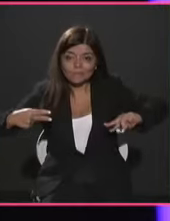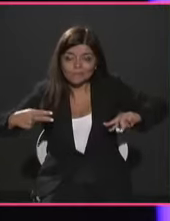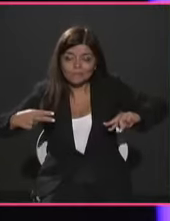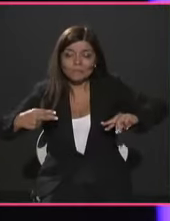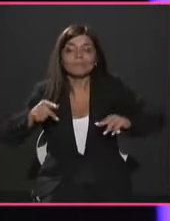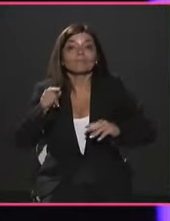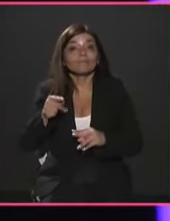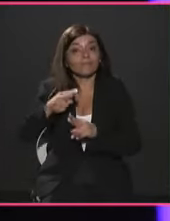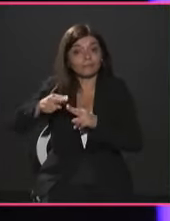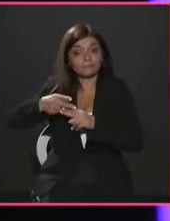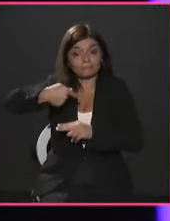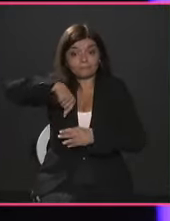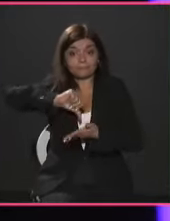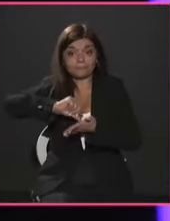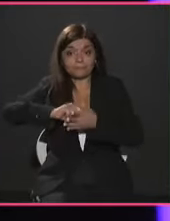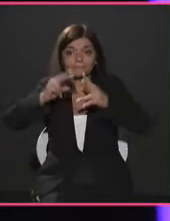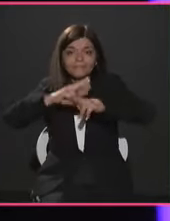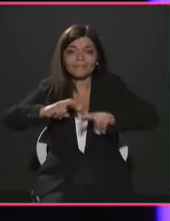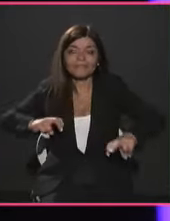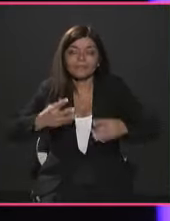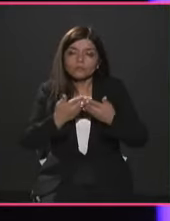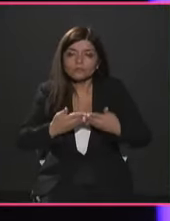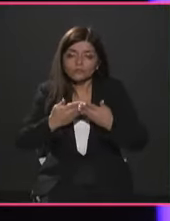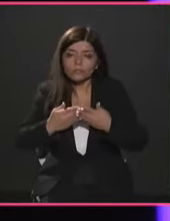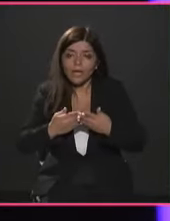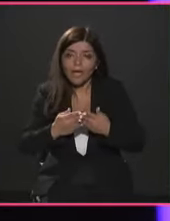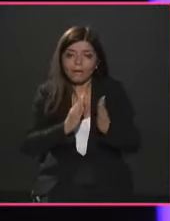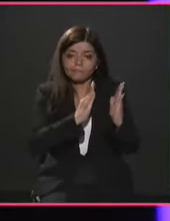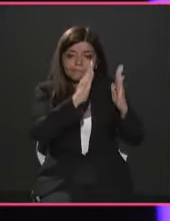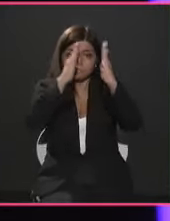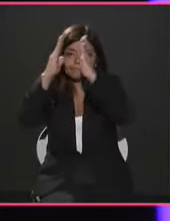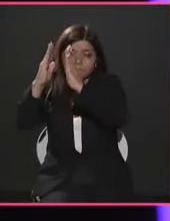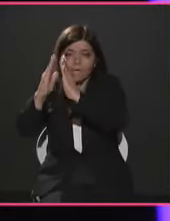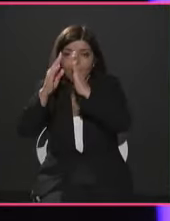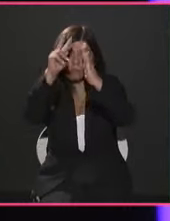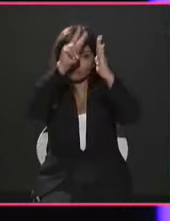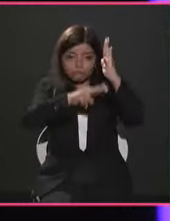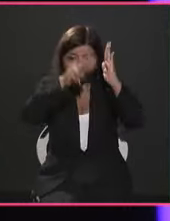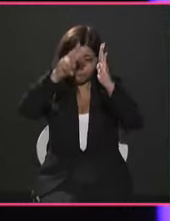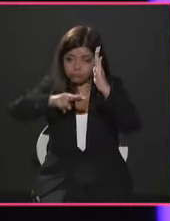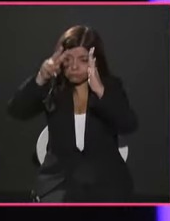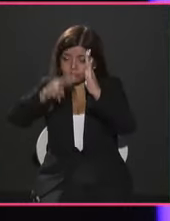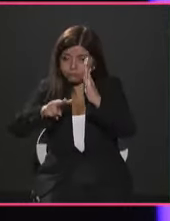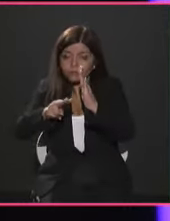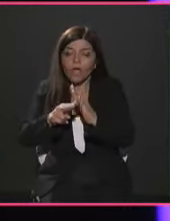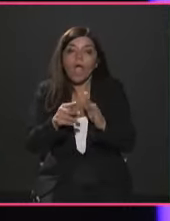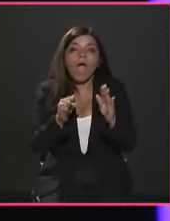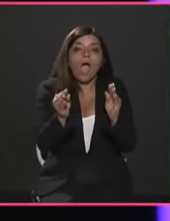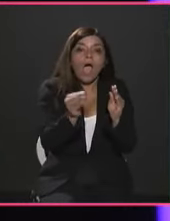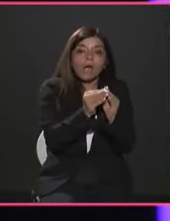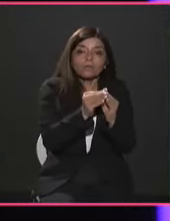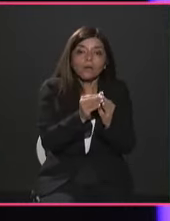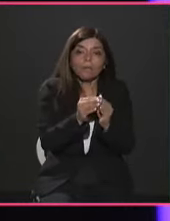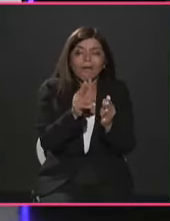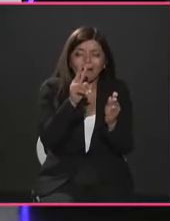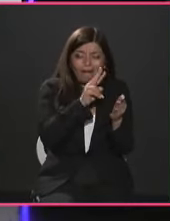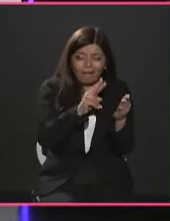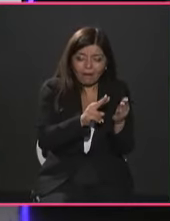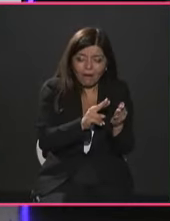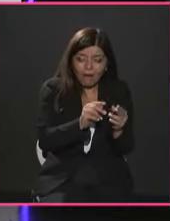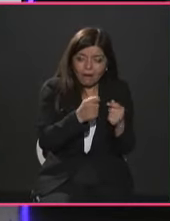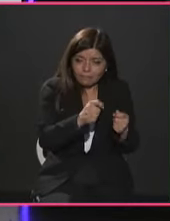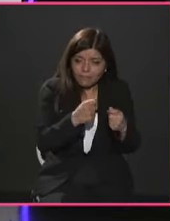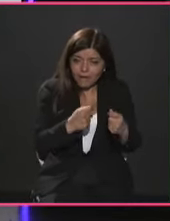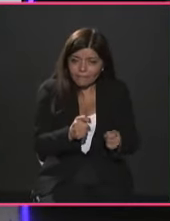lo que estamos haciendo aquí en nuestro centro de investigación es crear una biblioteca de bacteriófagos para que no tengamos que poder volver a revisar